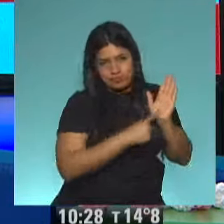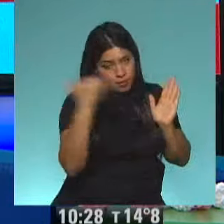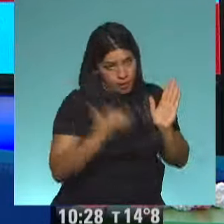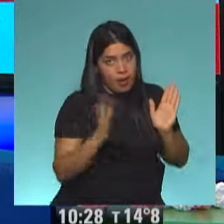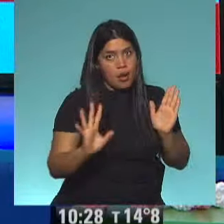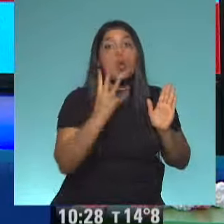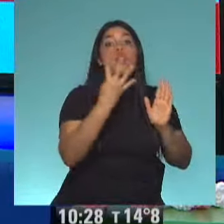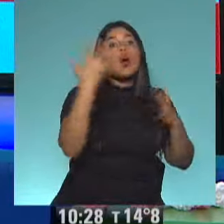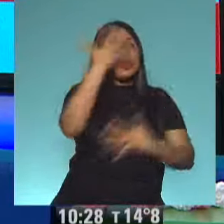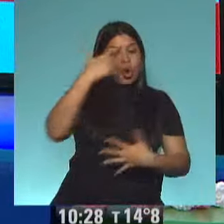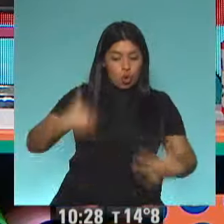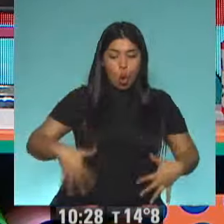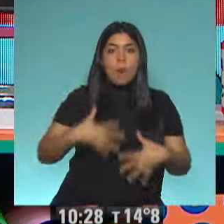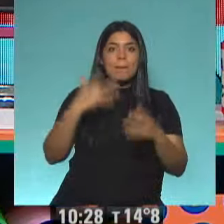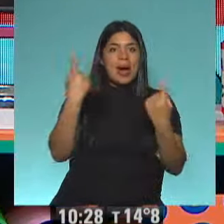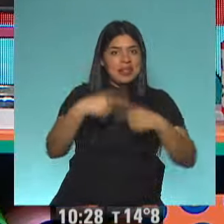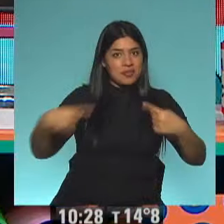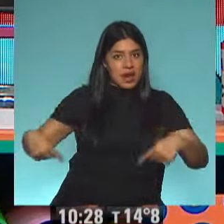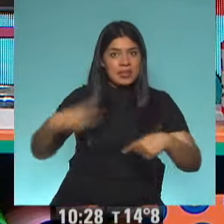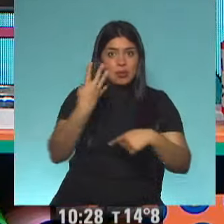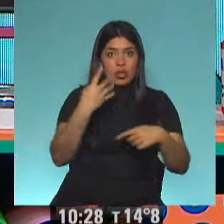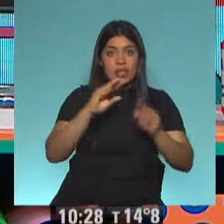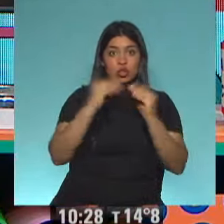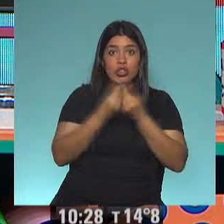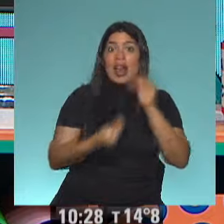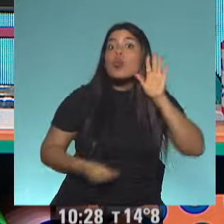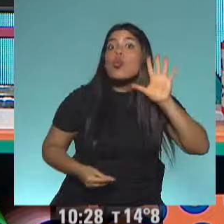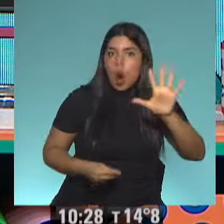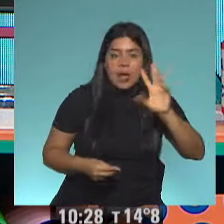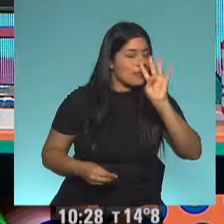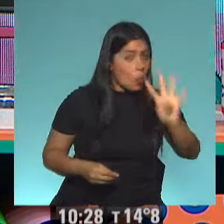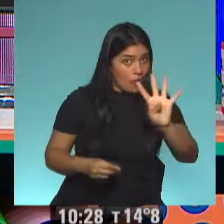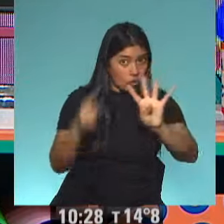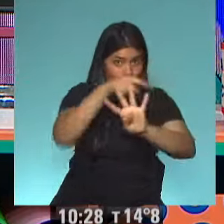4 trajes distintos. Ah, sí. Y 4 carrozas.